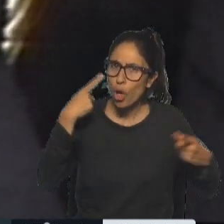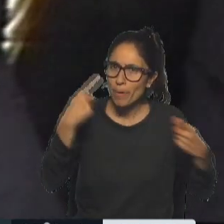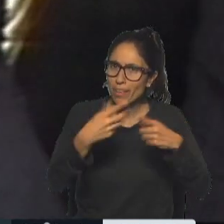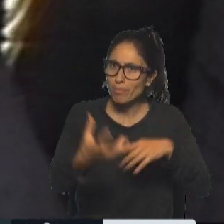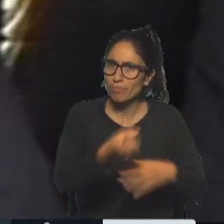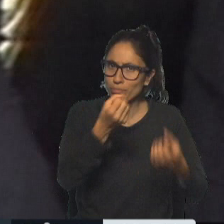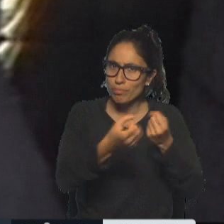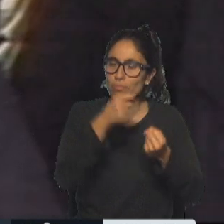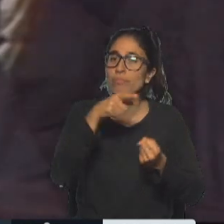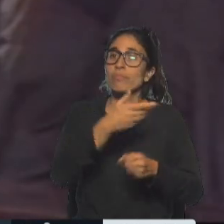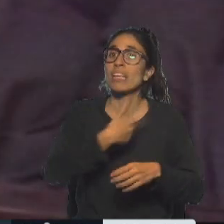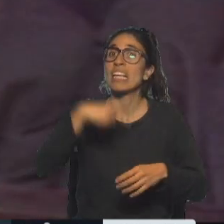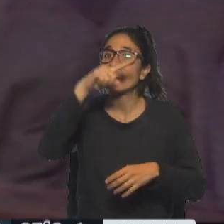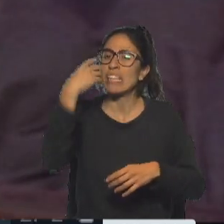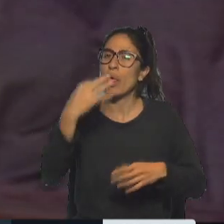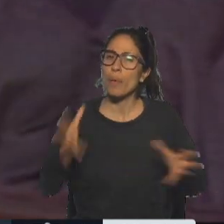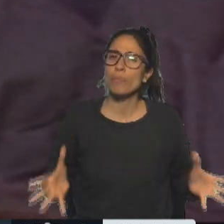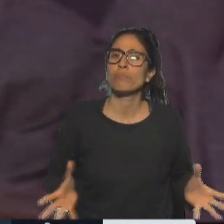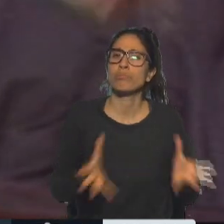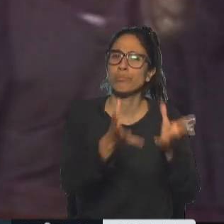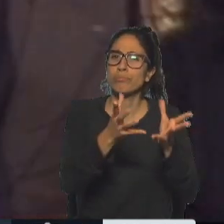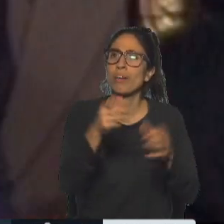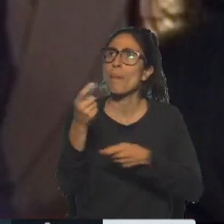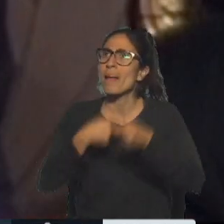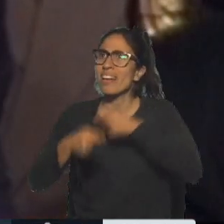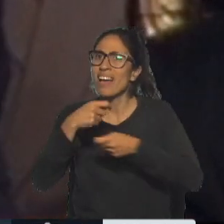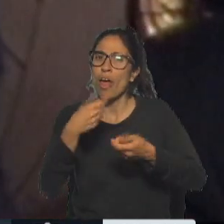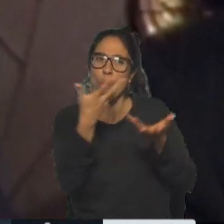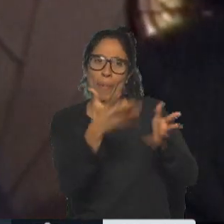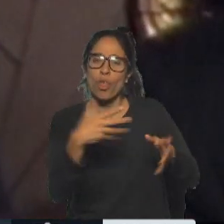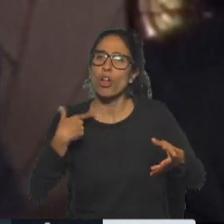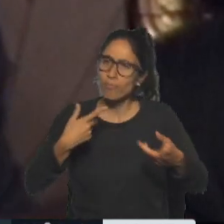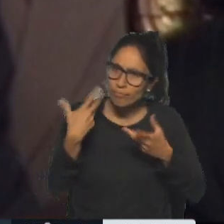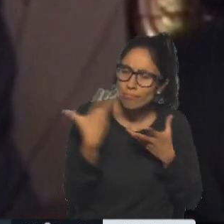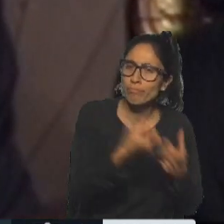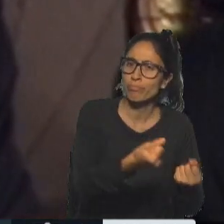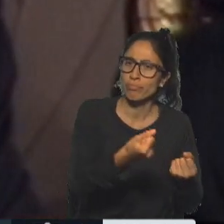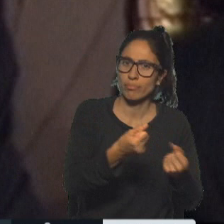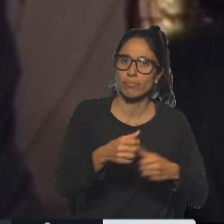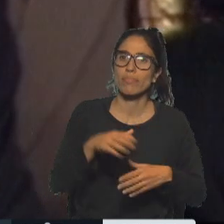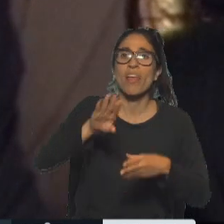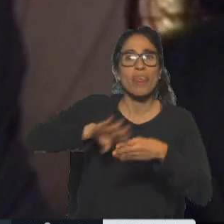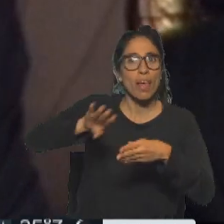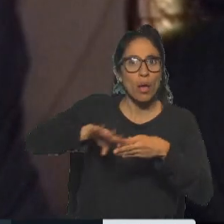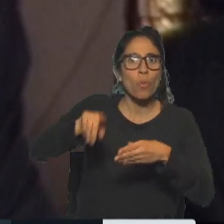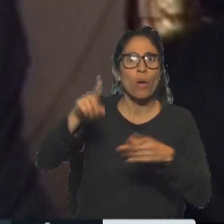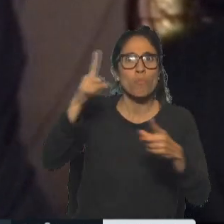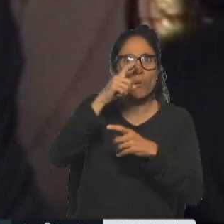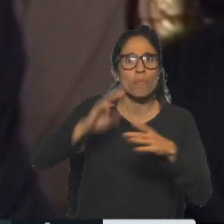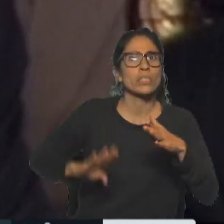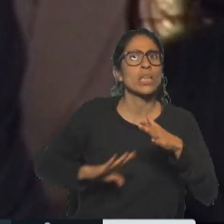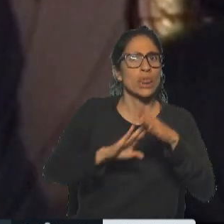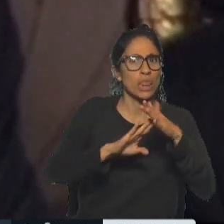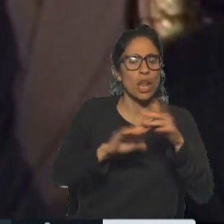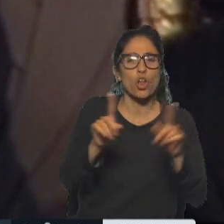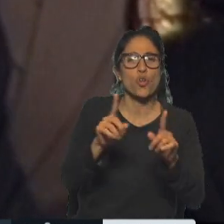mercado excluye y abandona. Sabemos que nuestra deuda es un problema central. No se trata de no cumplir,